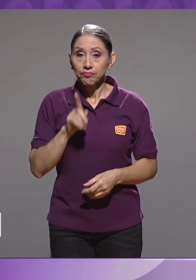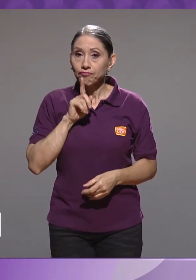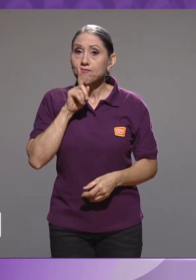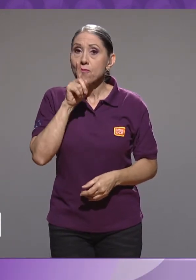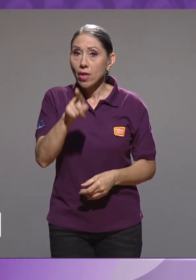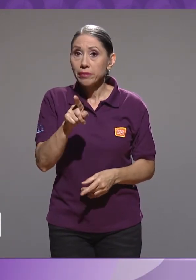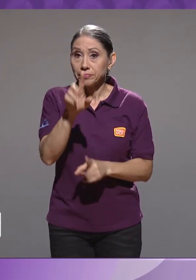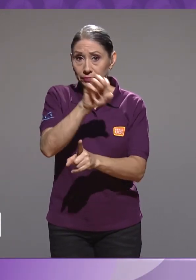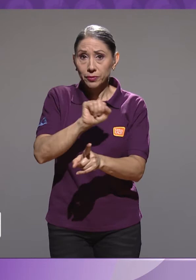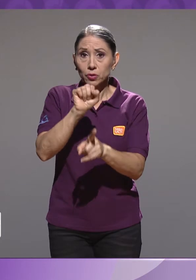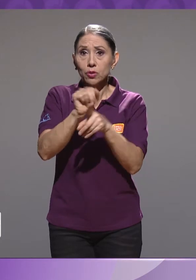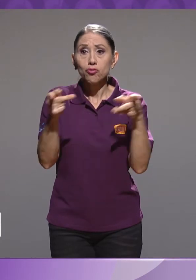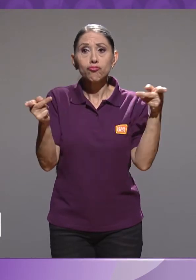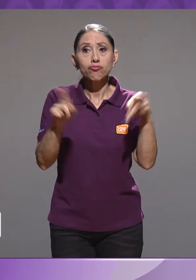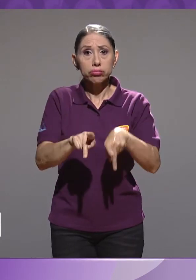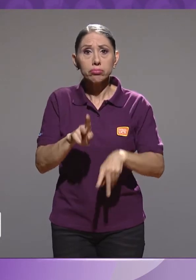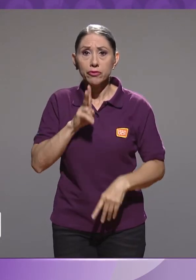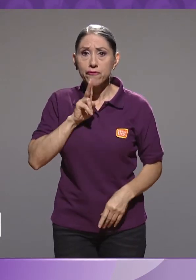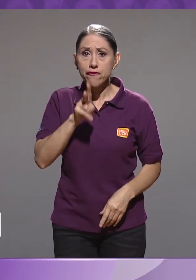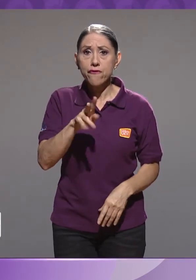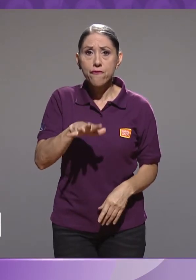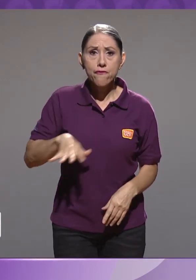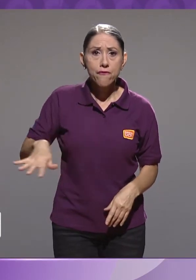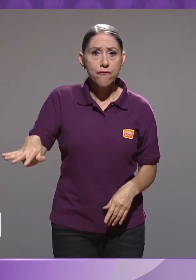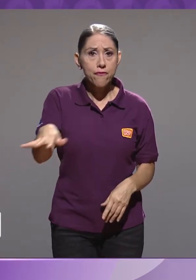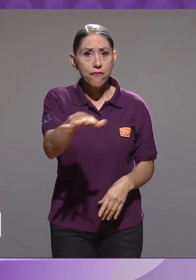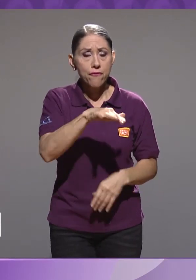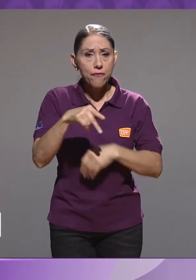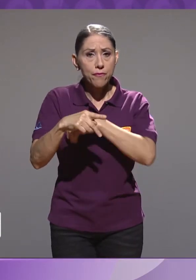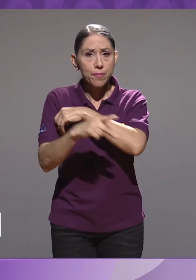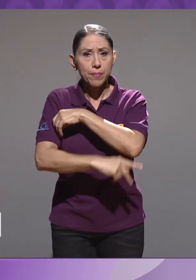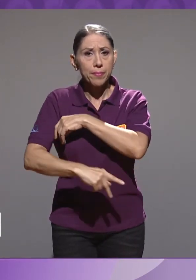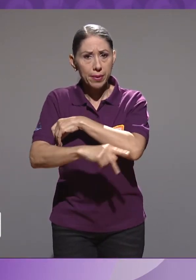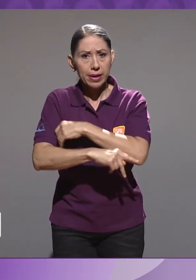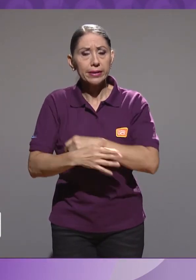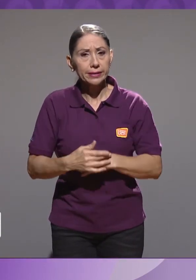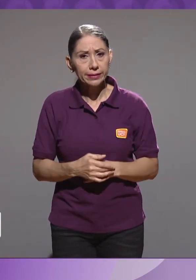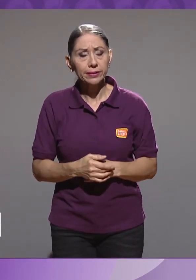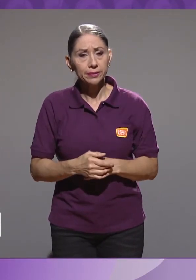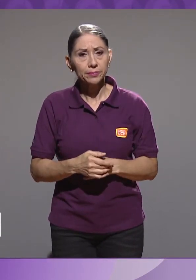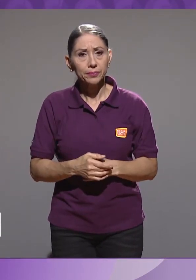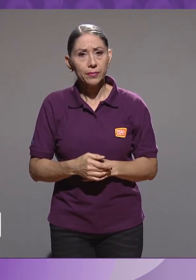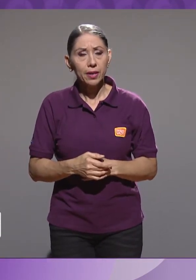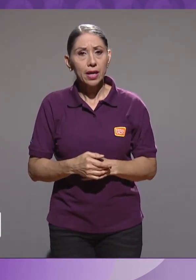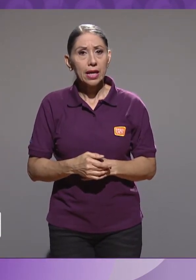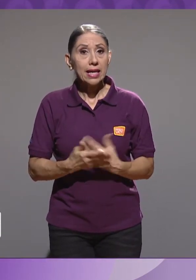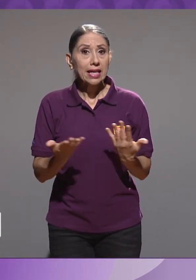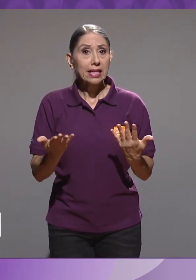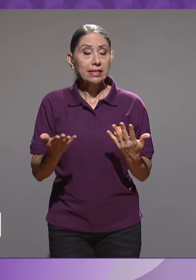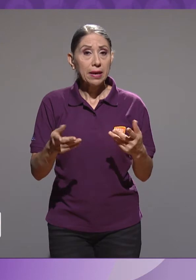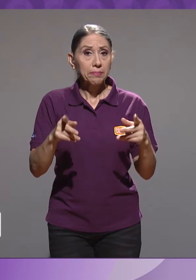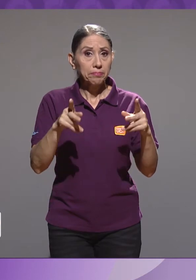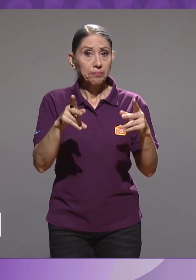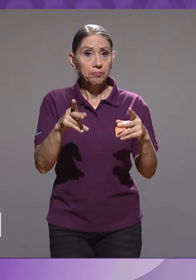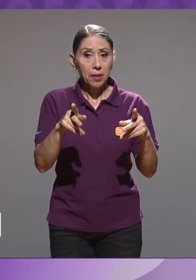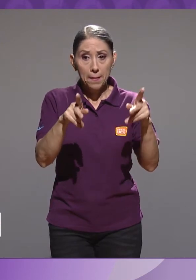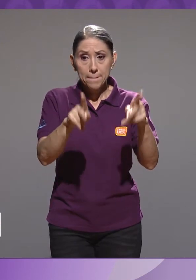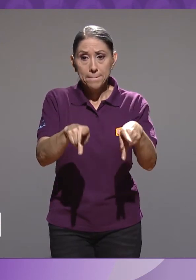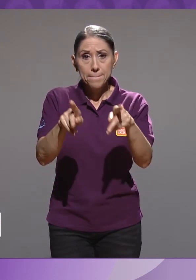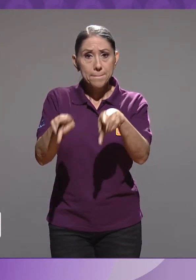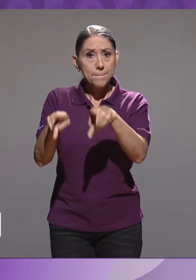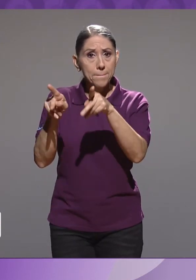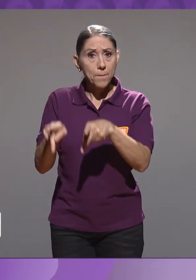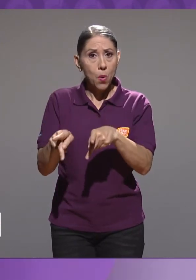Definitivamente hay una realidad que tenemos en el país, es que nuestra